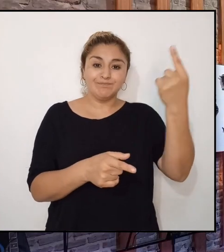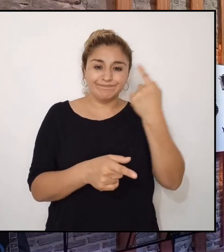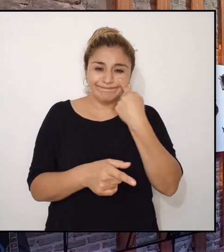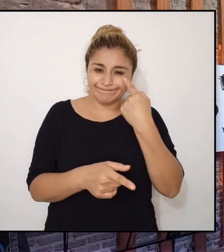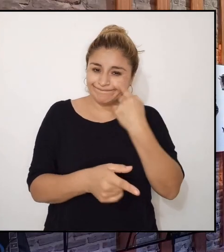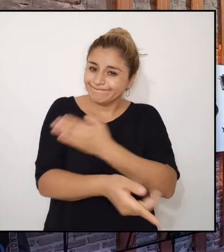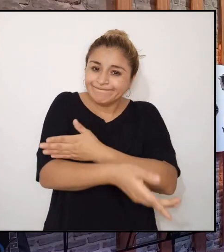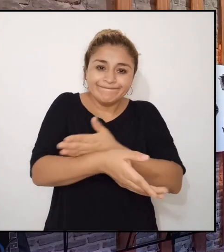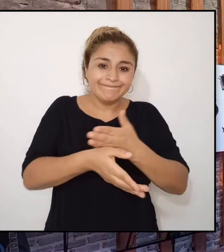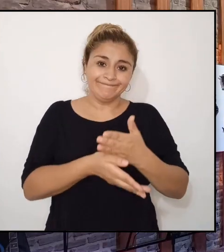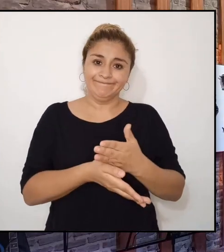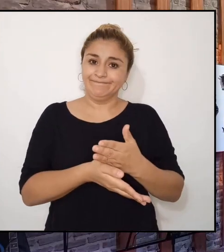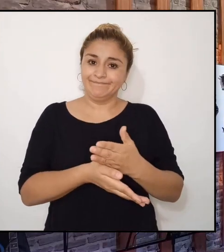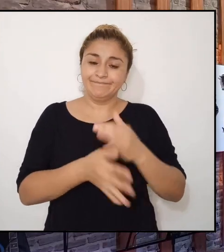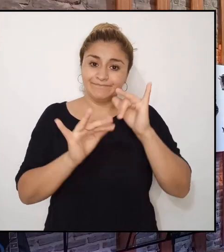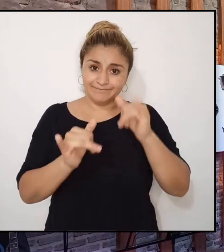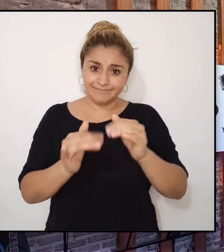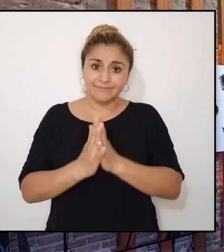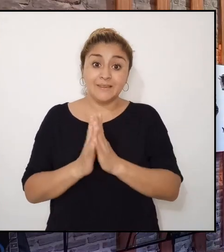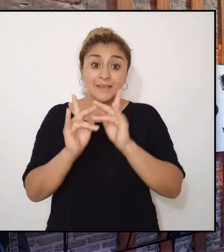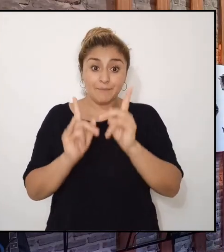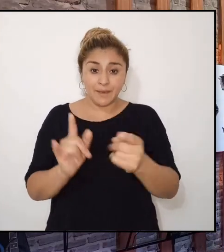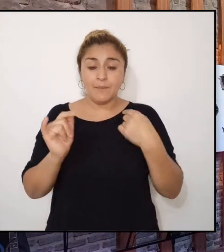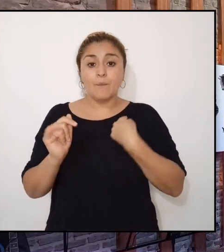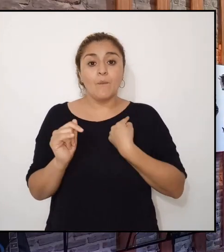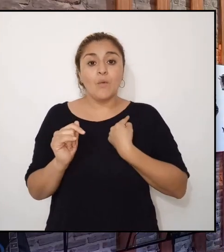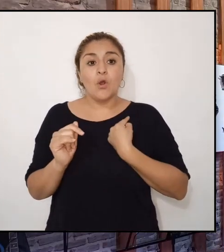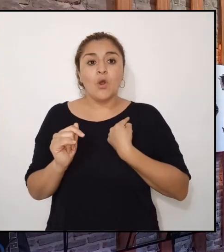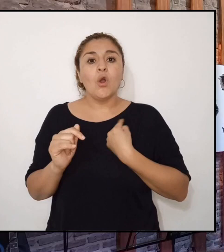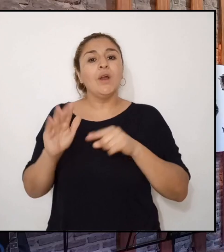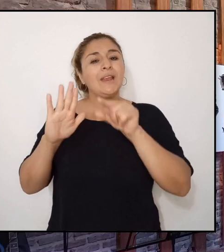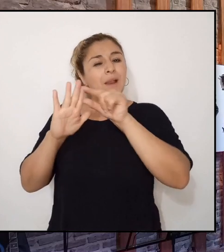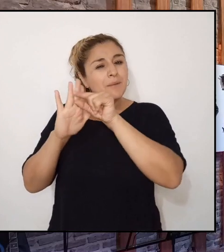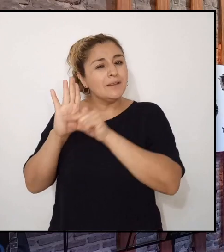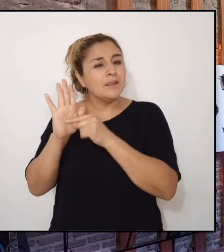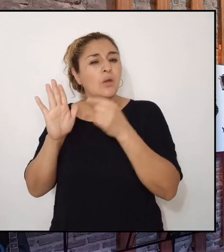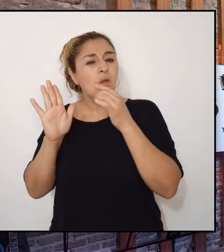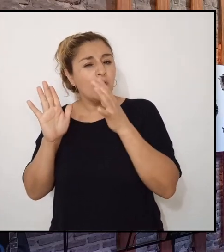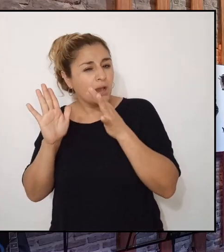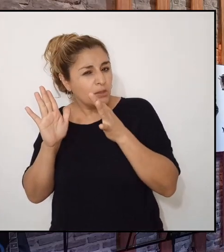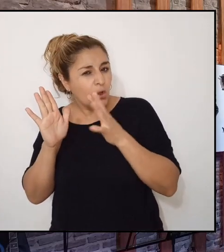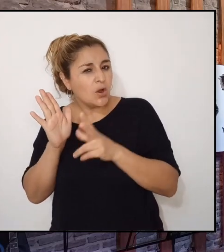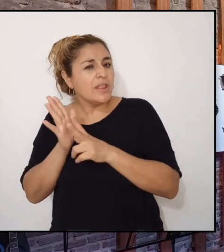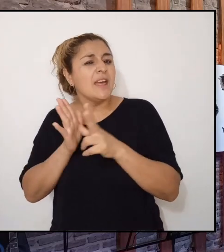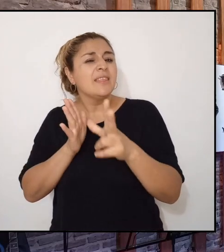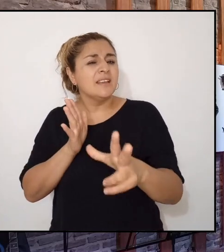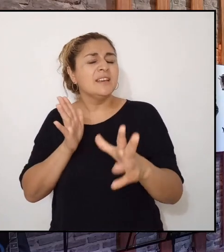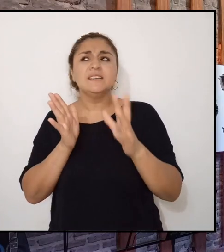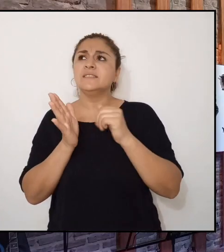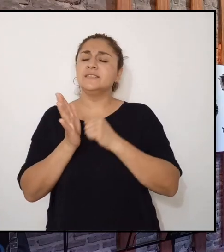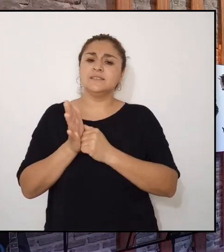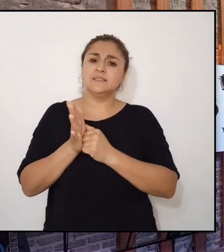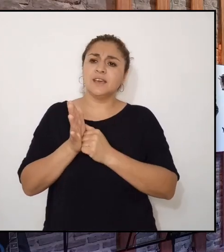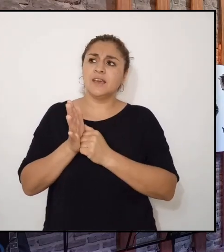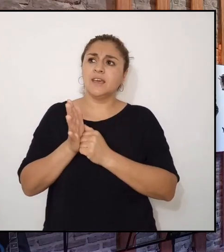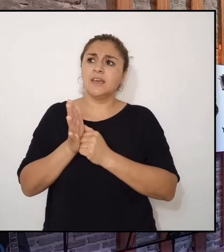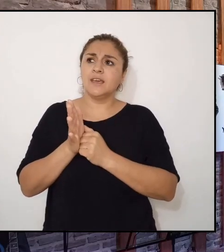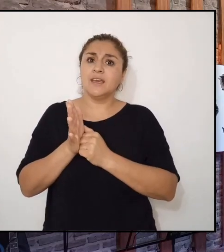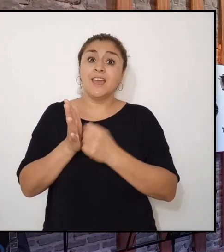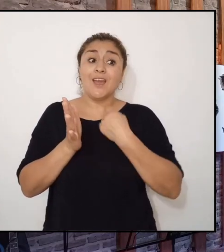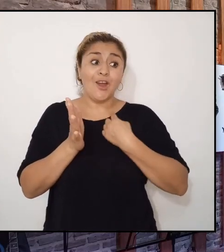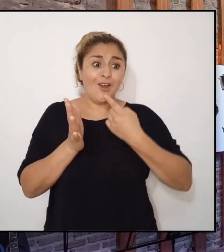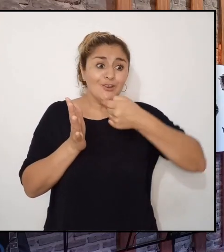en un momento, en un solo versículo, si no me equivoco, en el versículo 14, habla y dice, por esto te